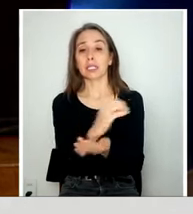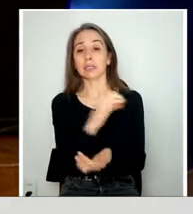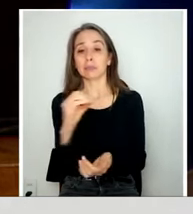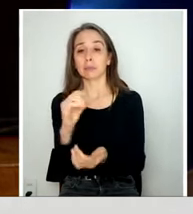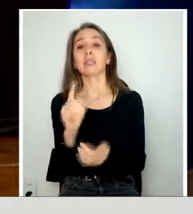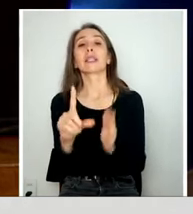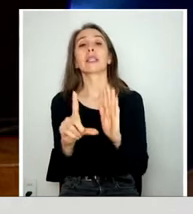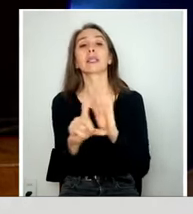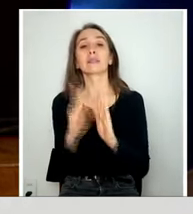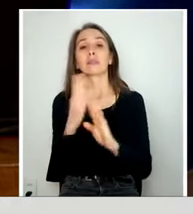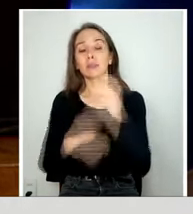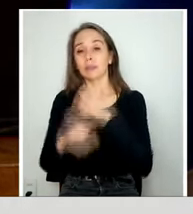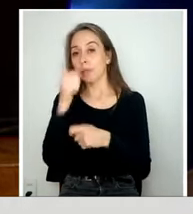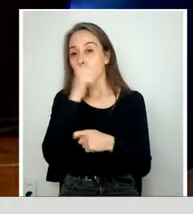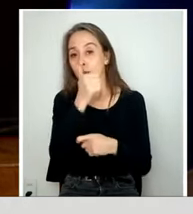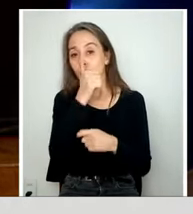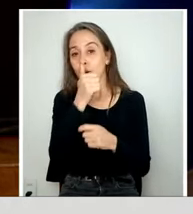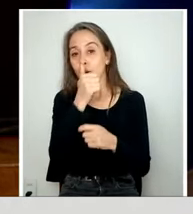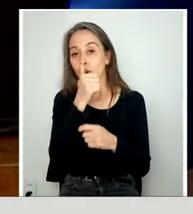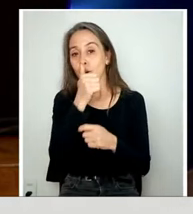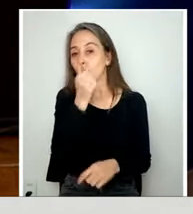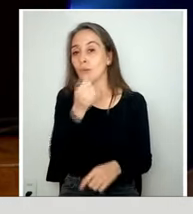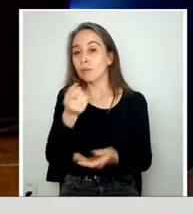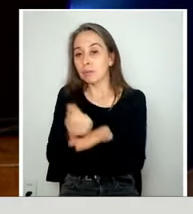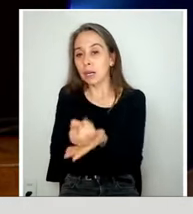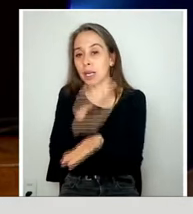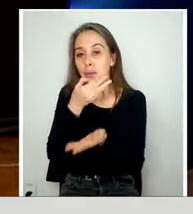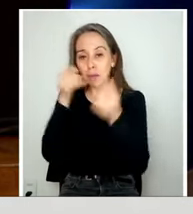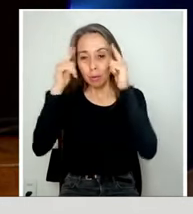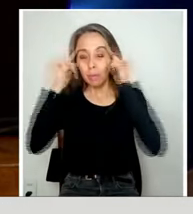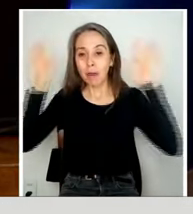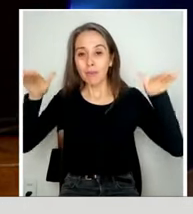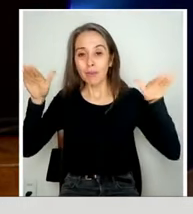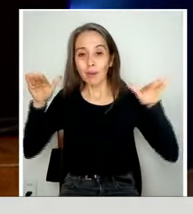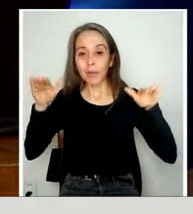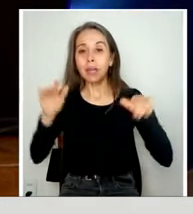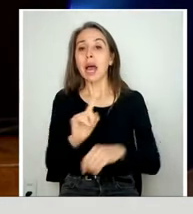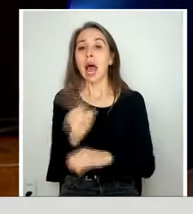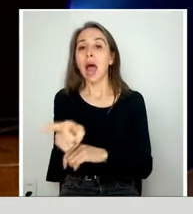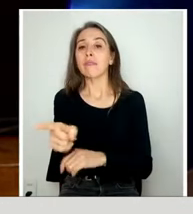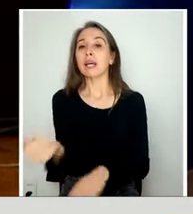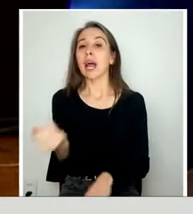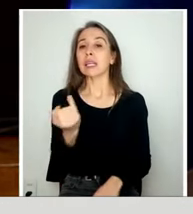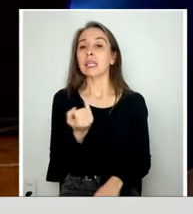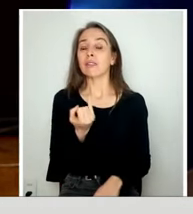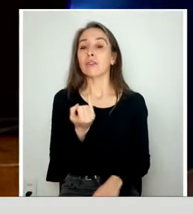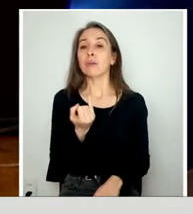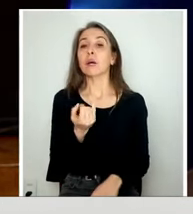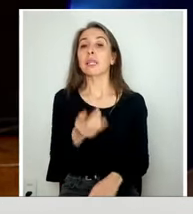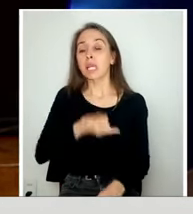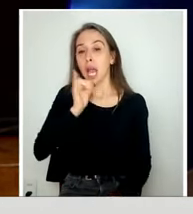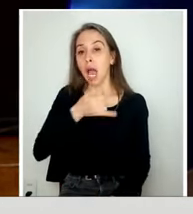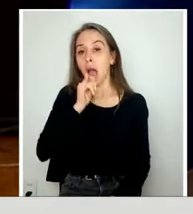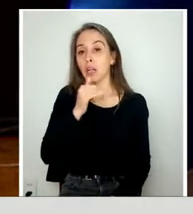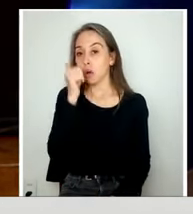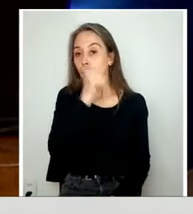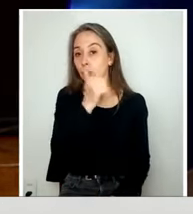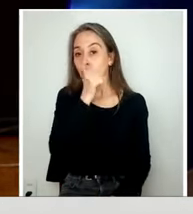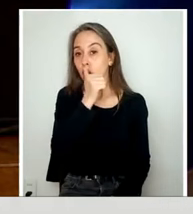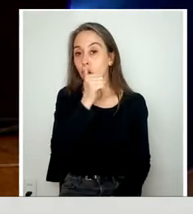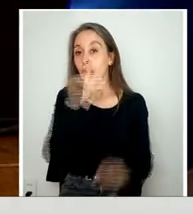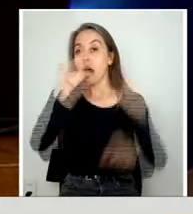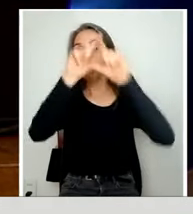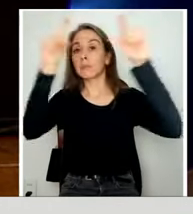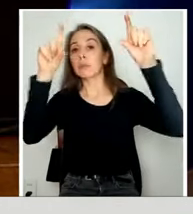estupefacientes y sustancias psicotrópicas para obligar a informar sobre los efectos del consumo de alcohol y drogas en lugares que